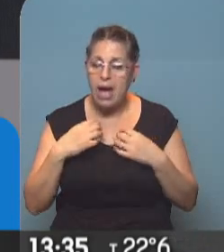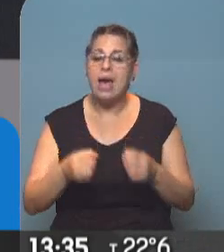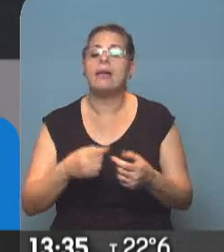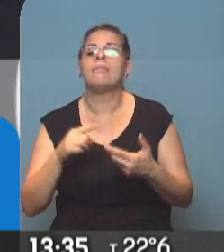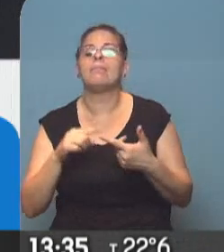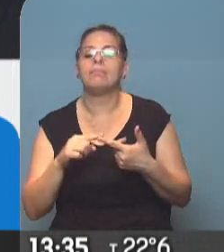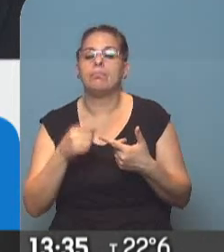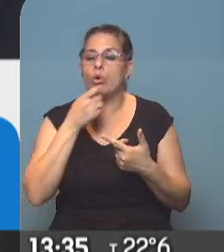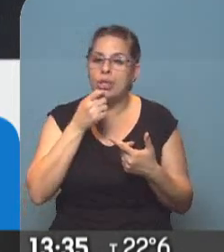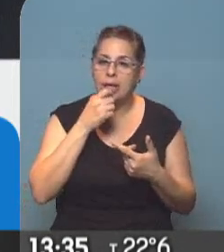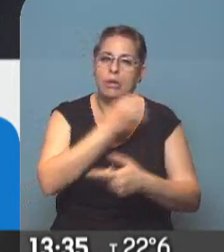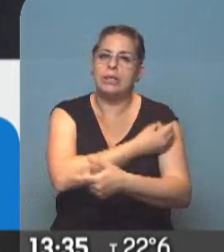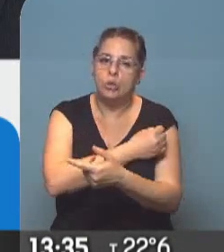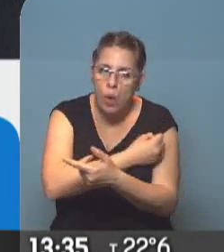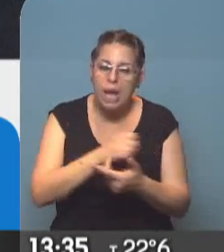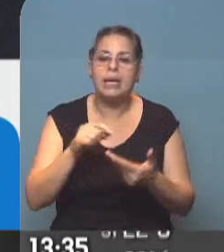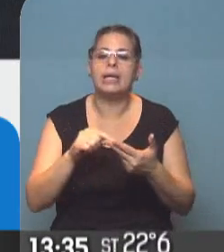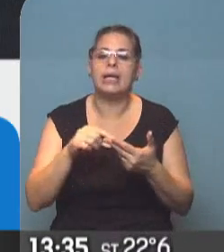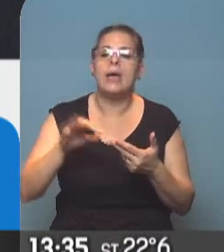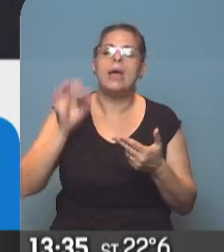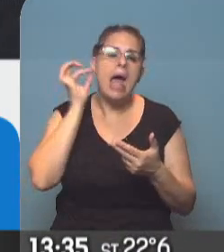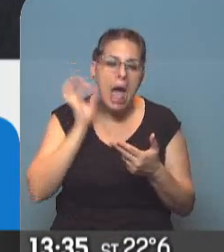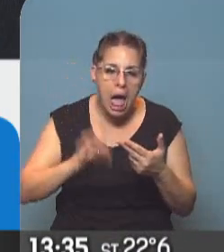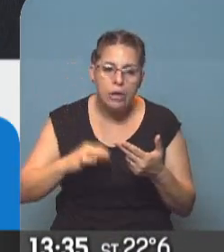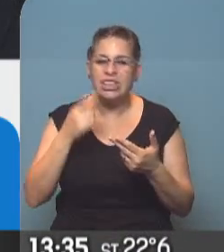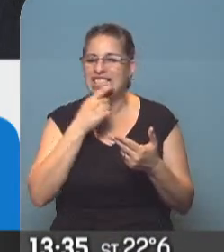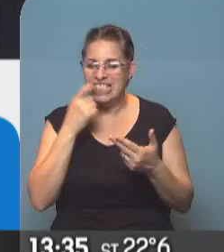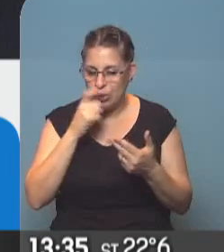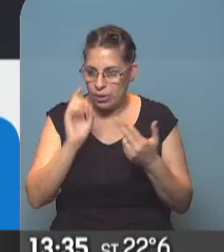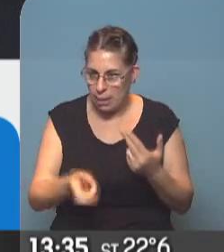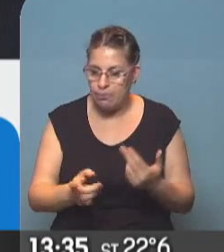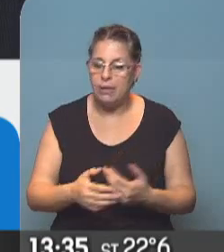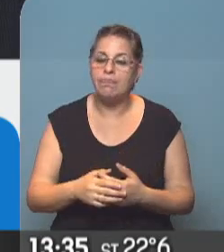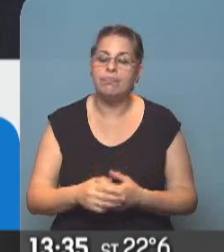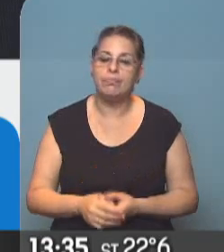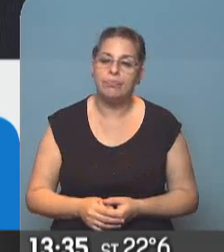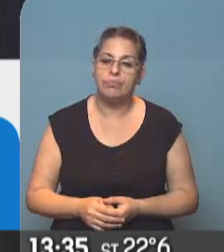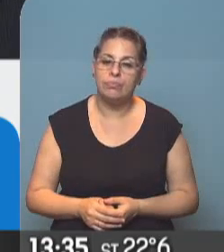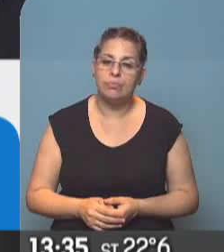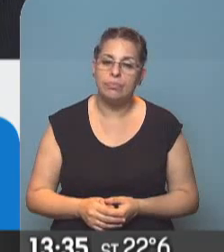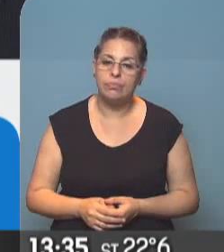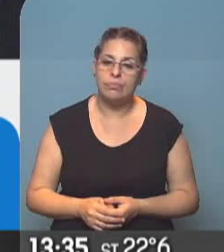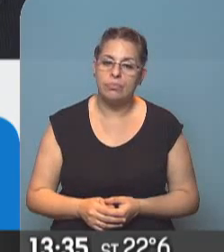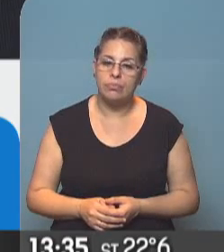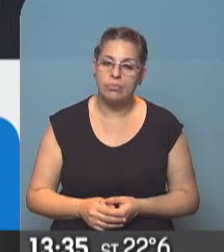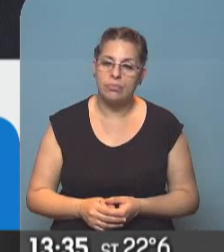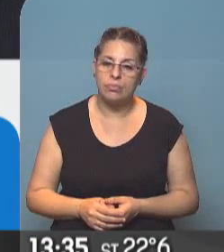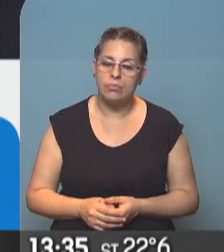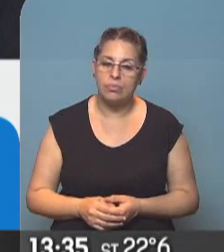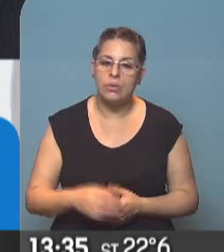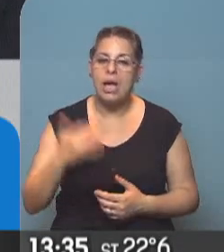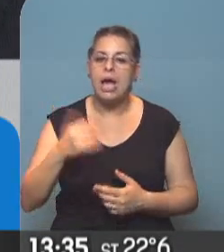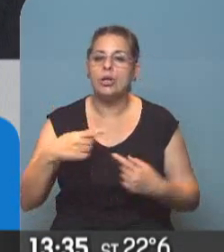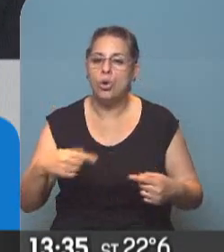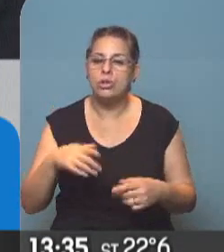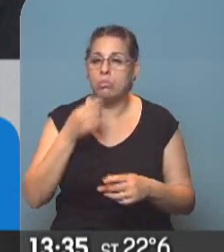hasta, por ejemplo, tatuajes, piercing, la dentadura misma, y también, obviamente, que hay una serie de indicadores que